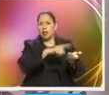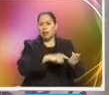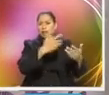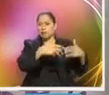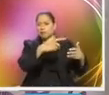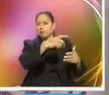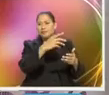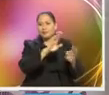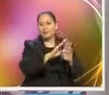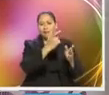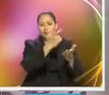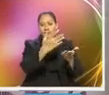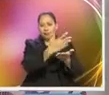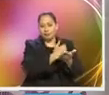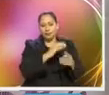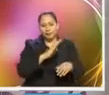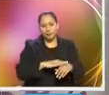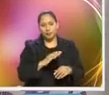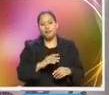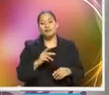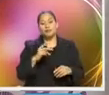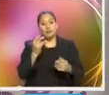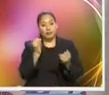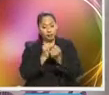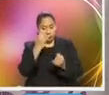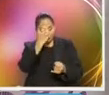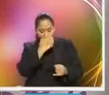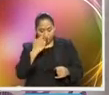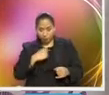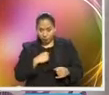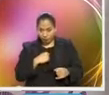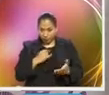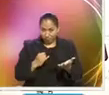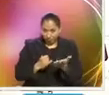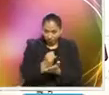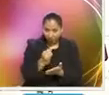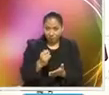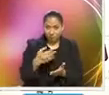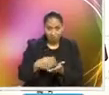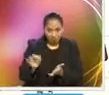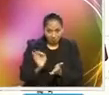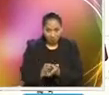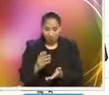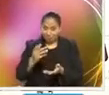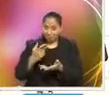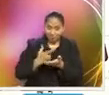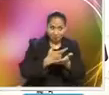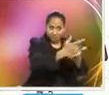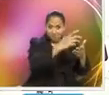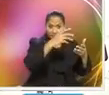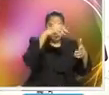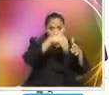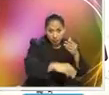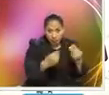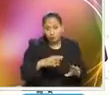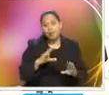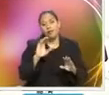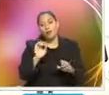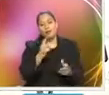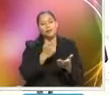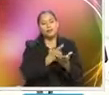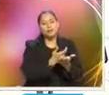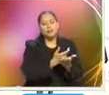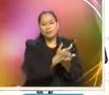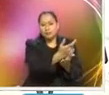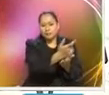generando algo que pues, nos dé y una analizar ganancia. tu perfil. Claro. Analizar tu perfil de inversión, como ya dijimos, ¿no? Entonces, si tú vas a invertir en algo que